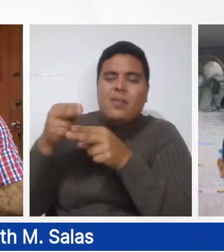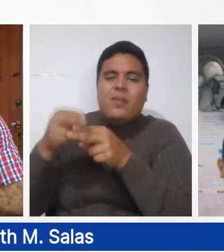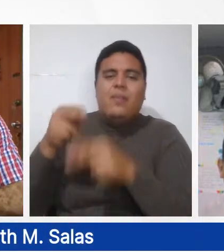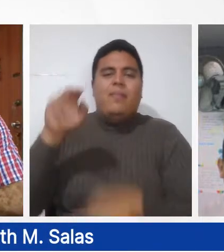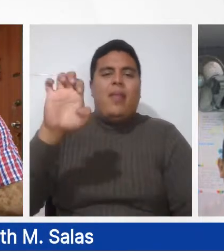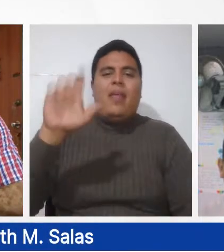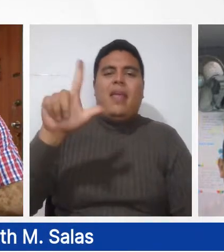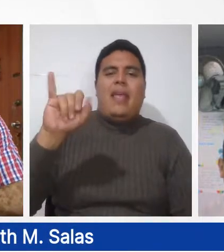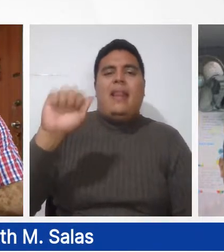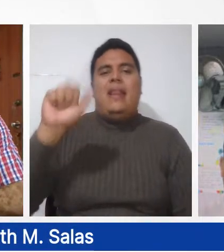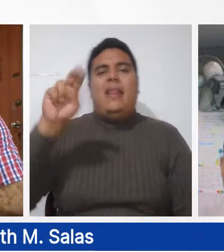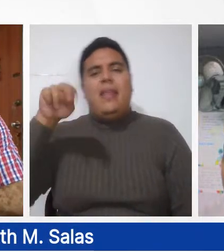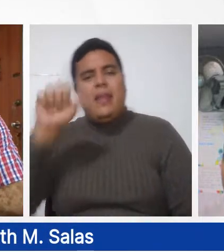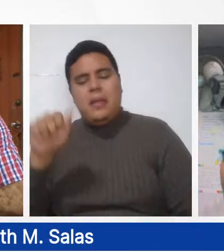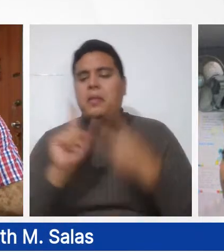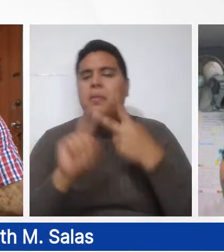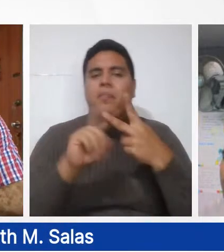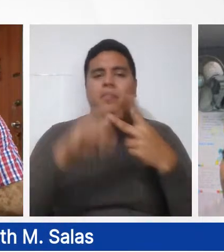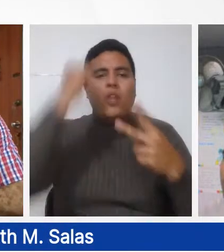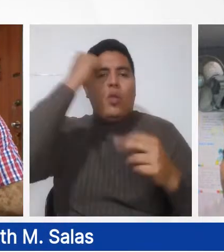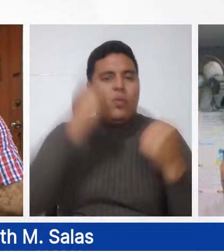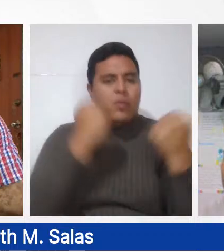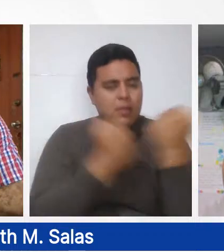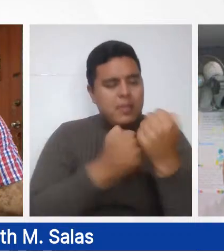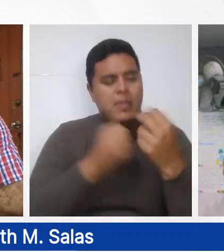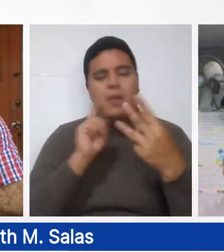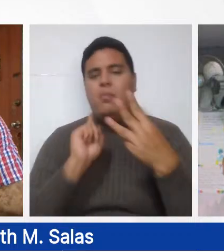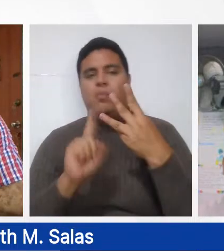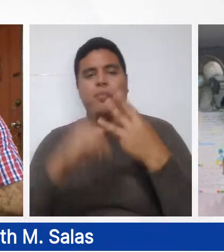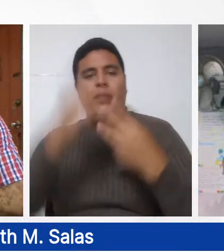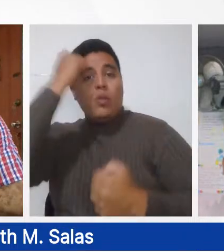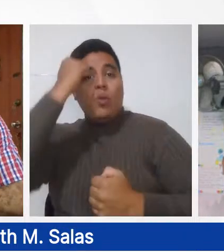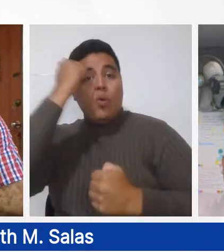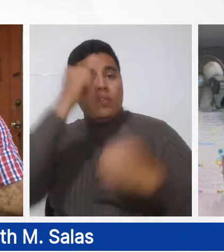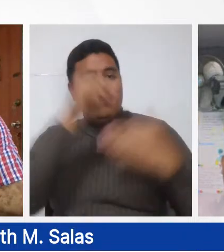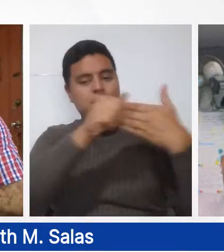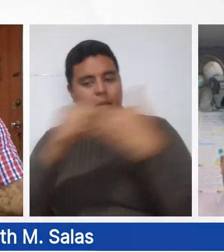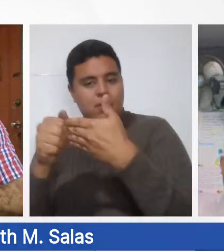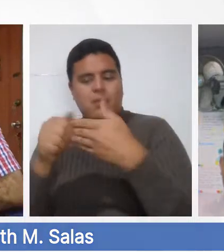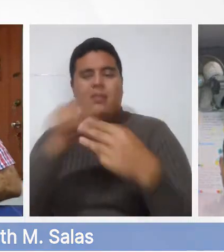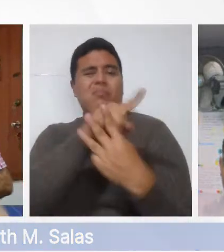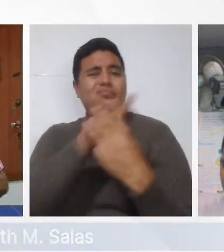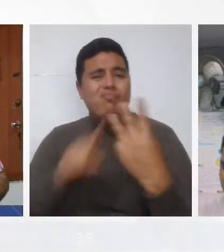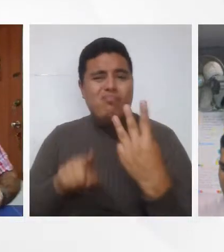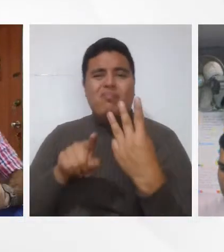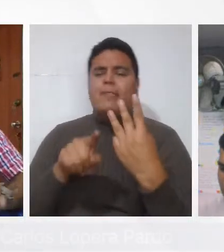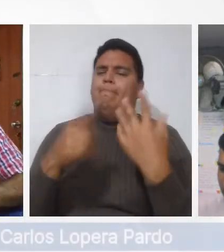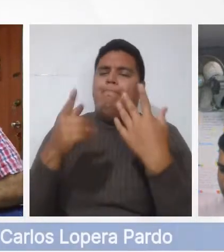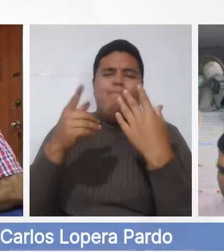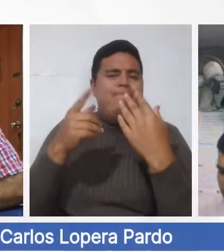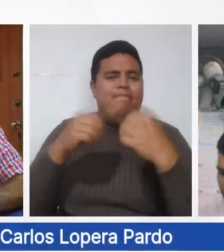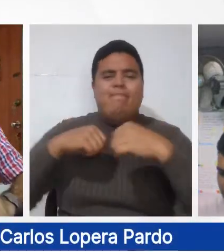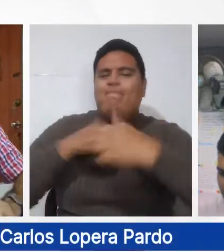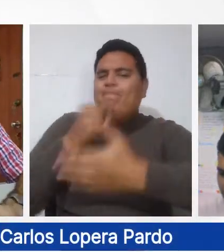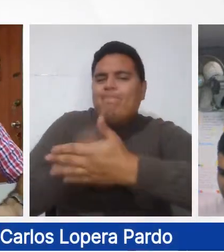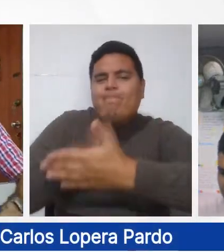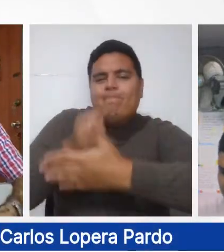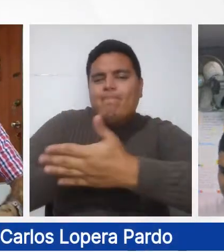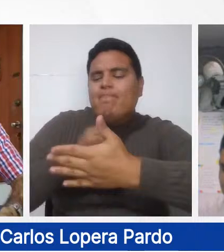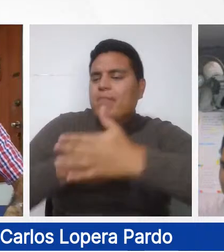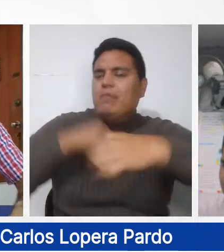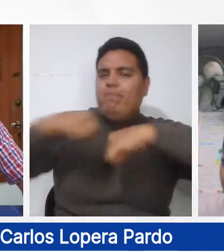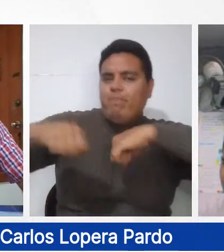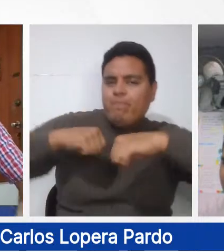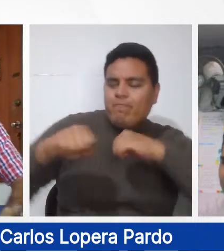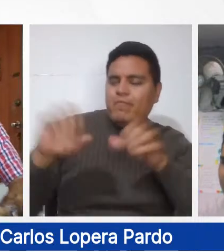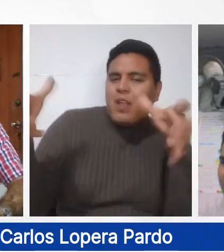apoyo, la docente orientadora, hacen una intervención permanente en el desarrollo del programa de formación con los maestros